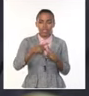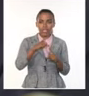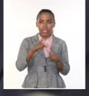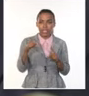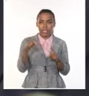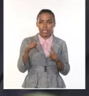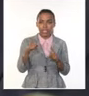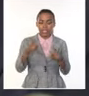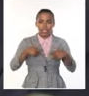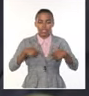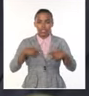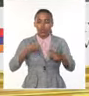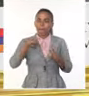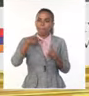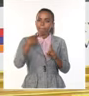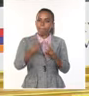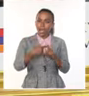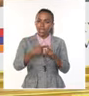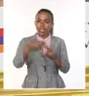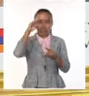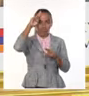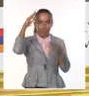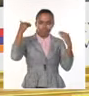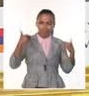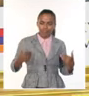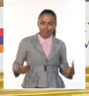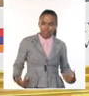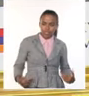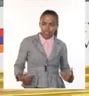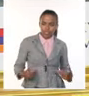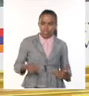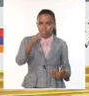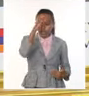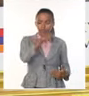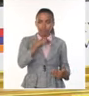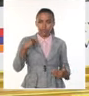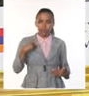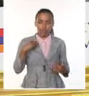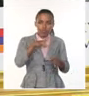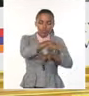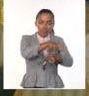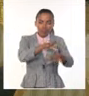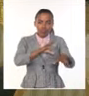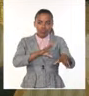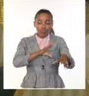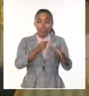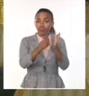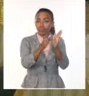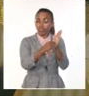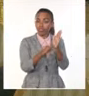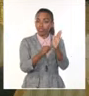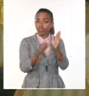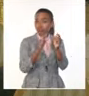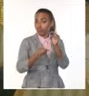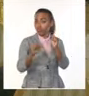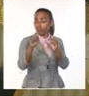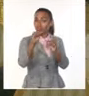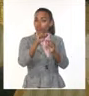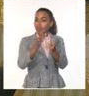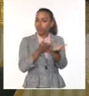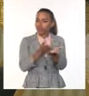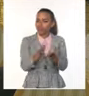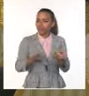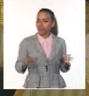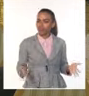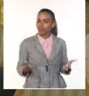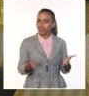las medidas sanitarias, fitosanitarias y veterinarias, aspectos esenciales para poder avanzar en la introducción de nuevos